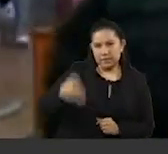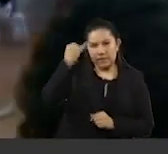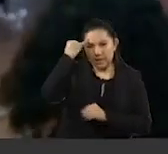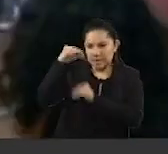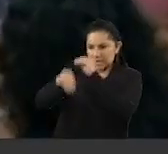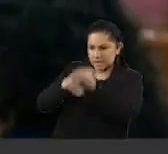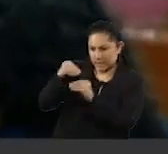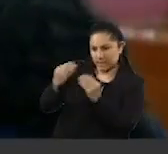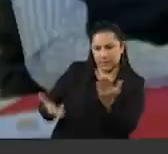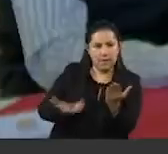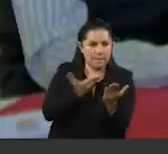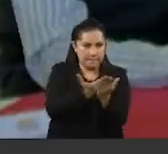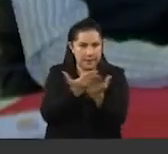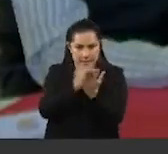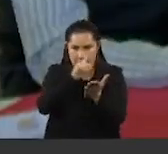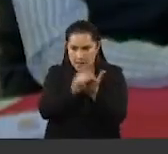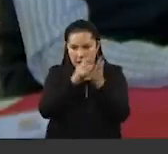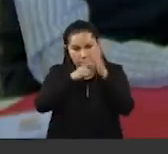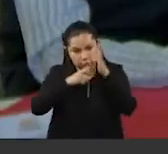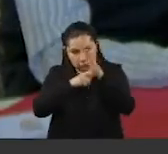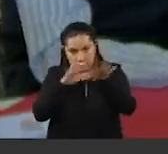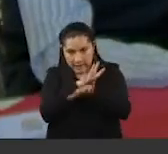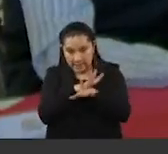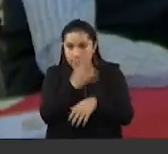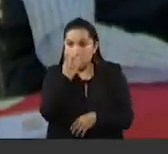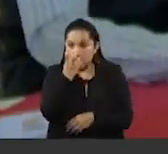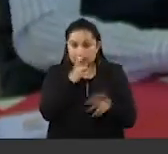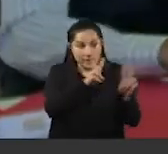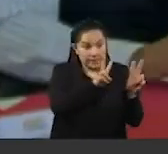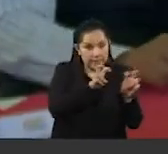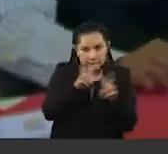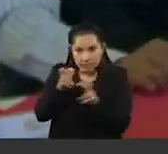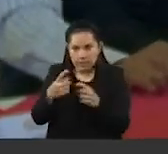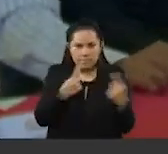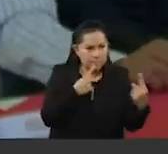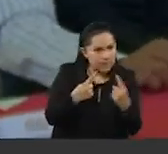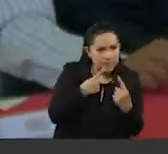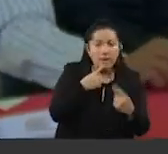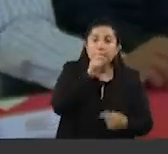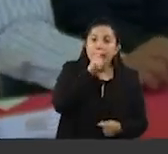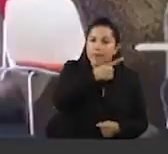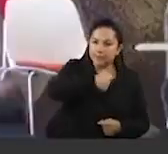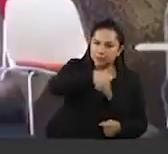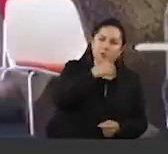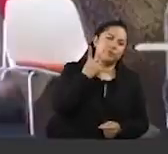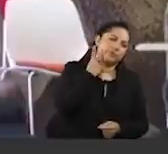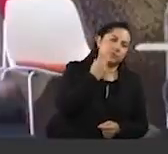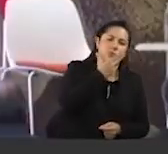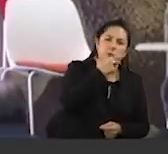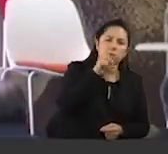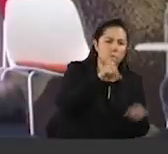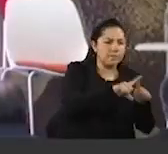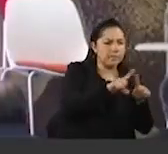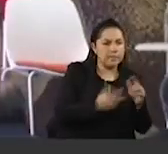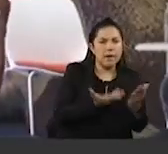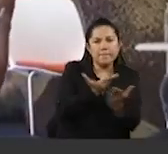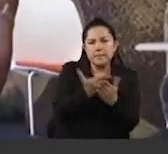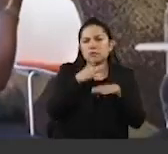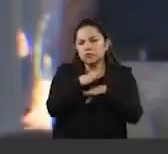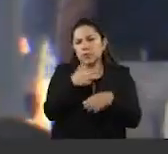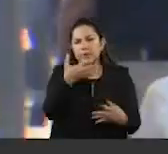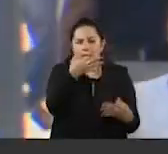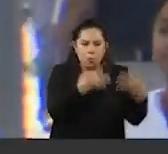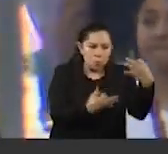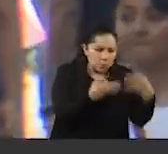que generaron los grupos parlamentarios para reformar la Constitución en diversos temas, por ejemplo, justicia, bienestar, salud, bienestar